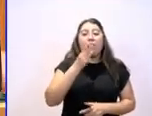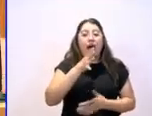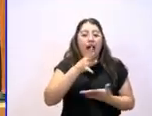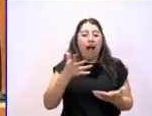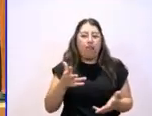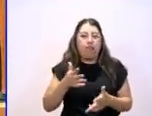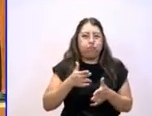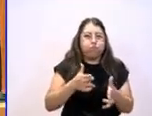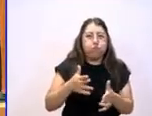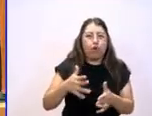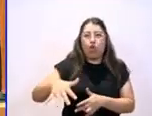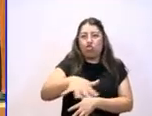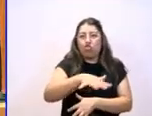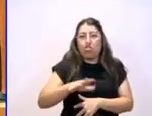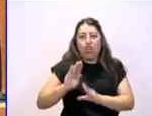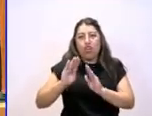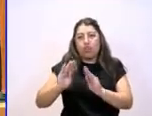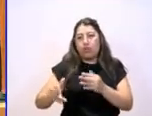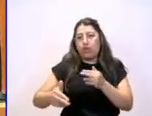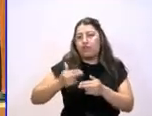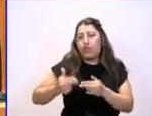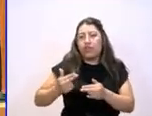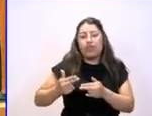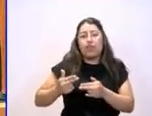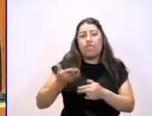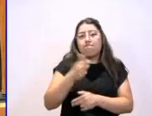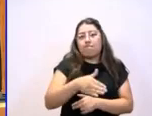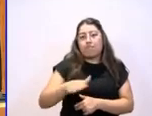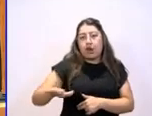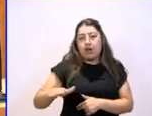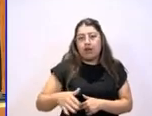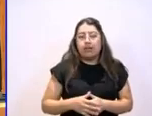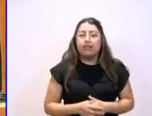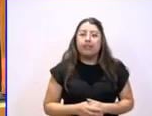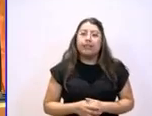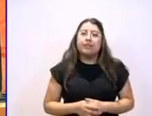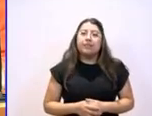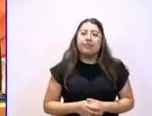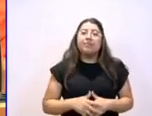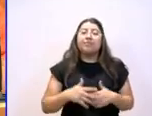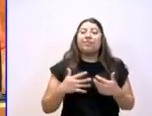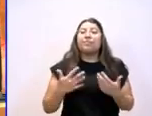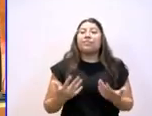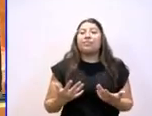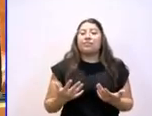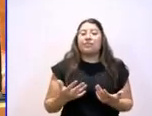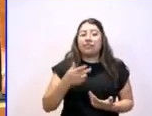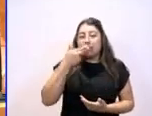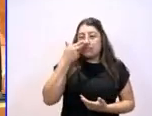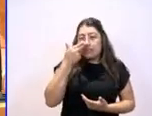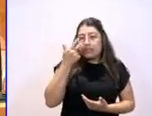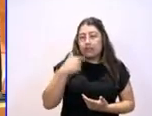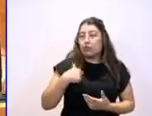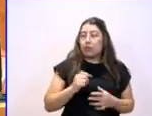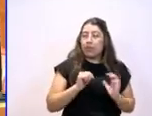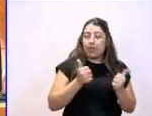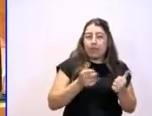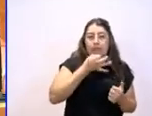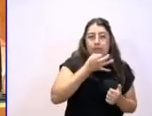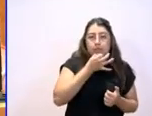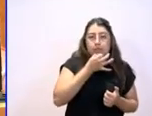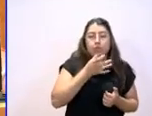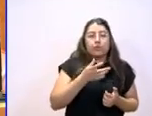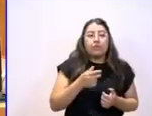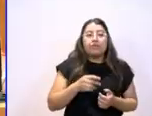en sus propias fronteras. Igual resulta curioso, ¿no? Decía al principio de mi intervención,